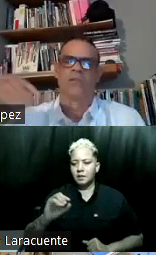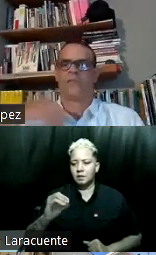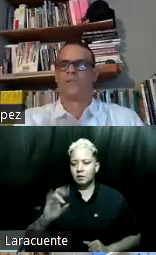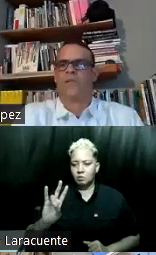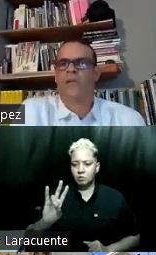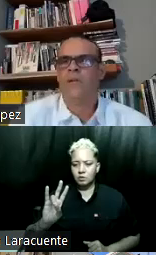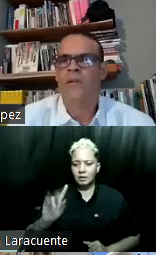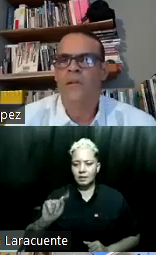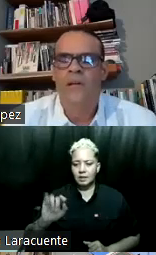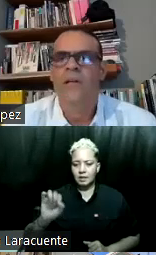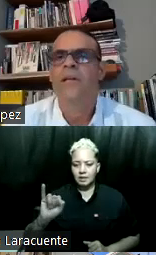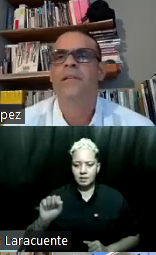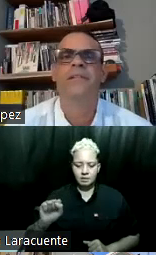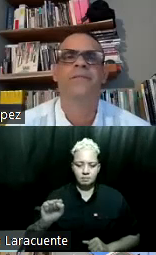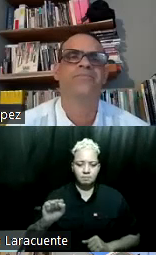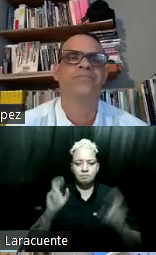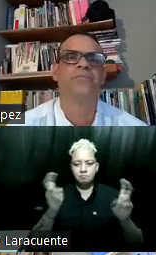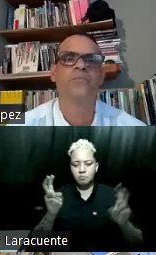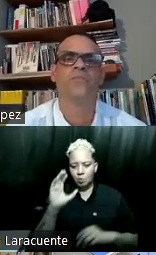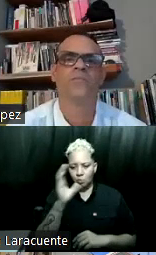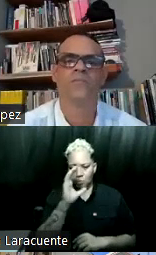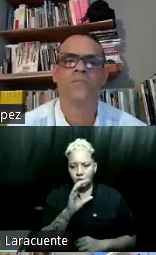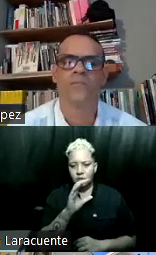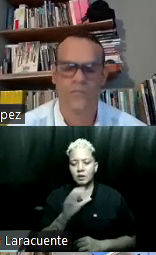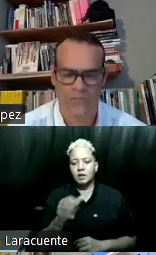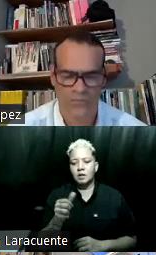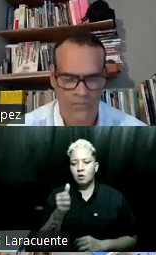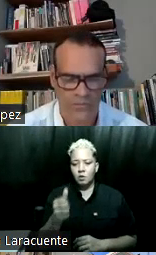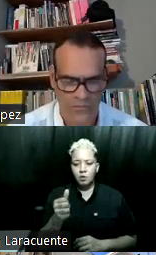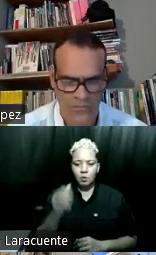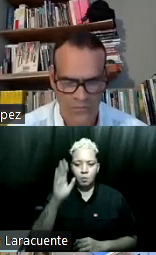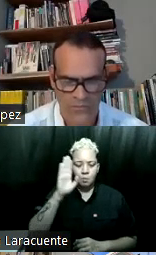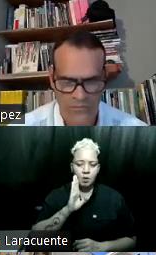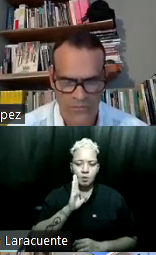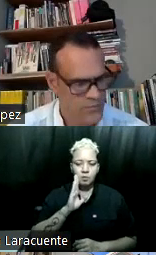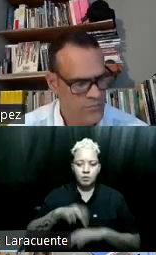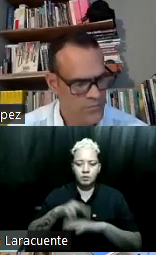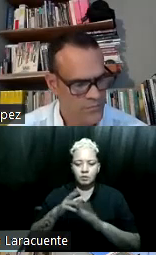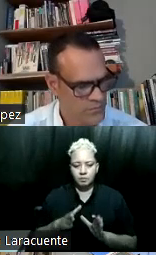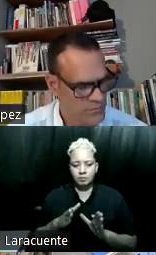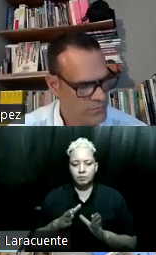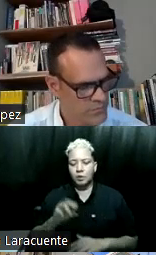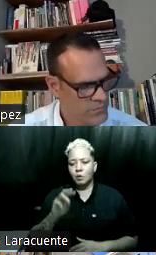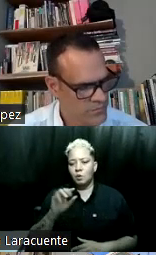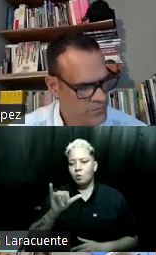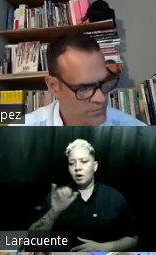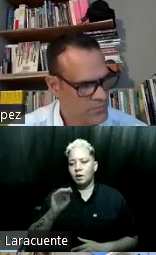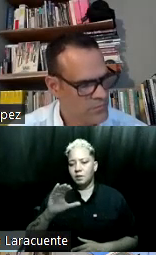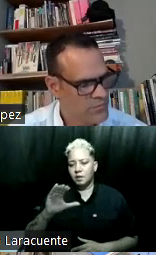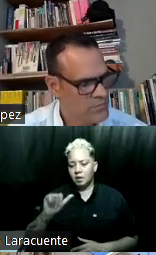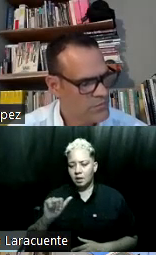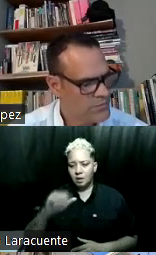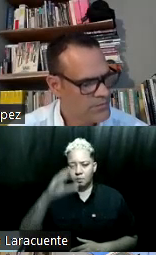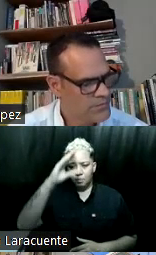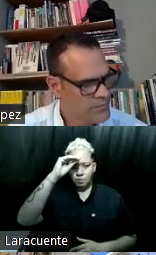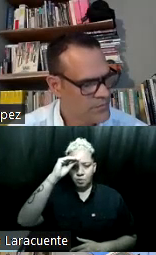tesis titulada En búsqueda del Tom Brown puertorriqueño, Cristiandad Muscular, YMCA y Boy Scouts en el